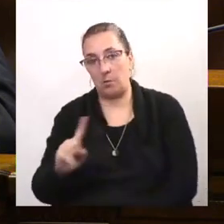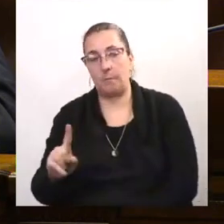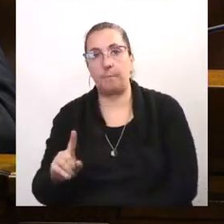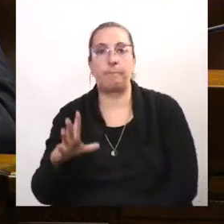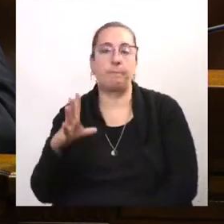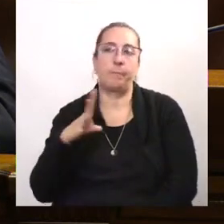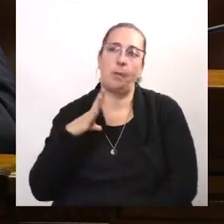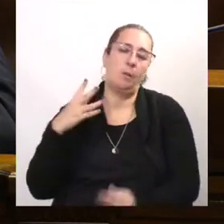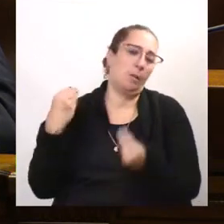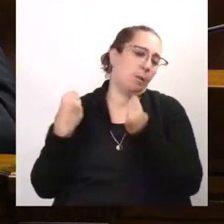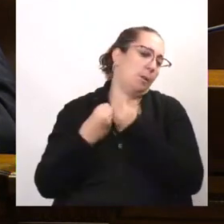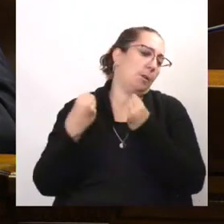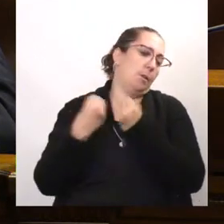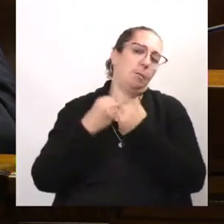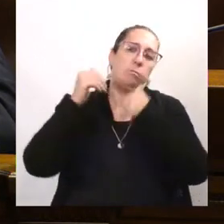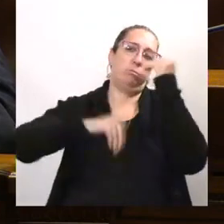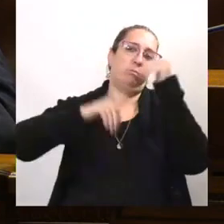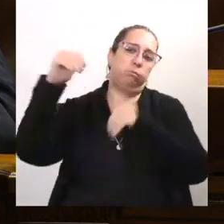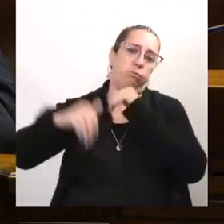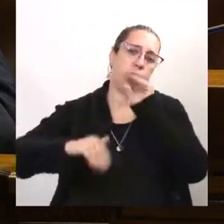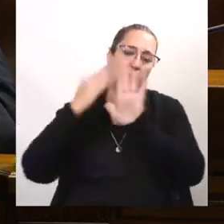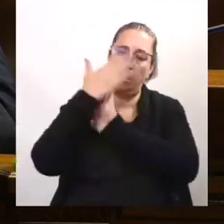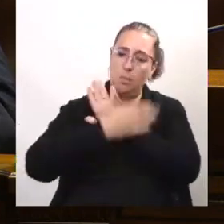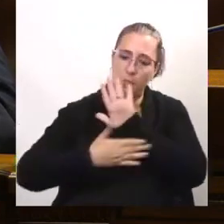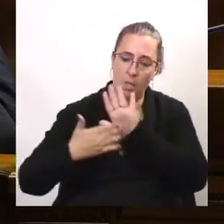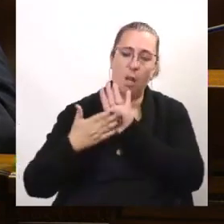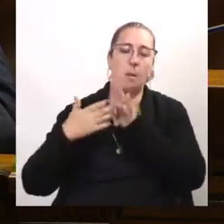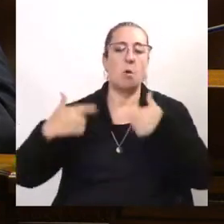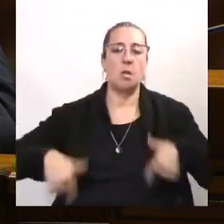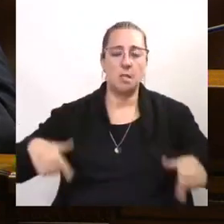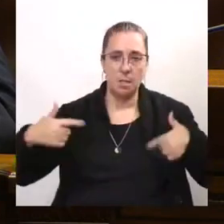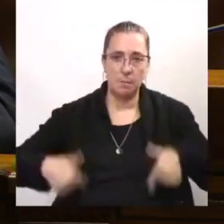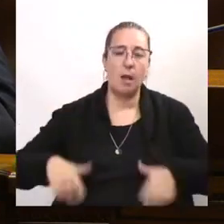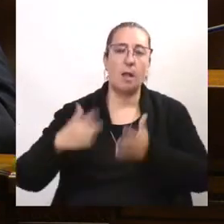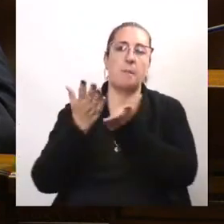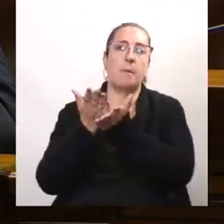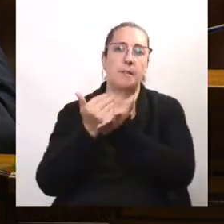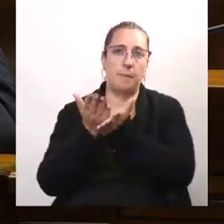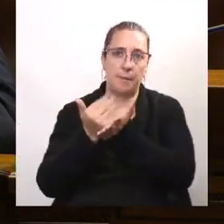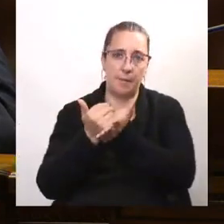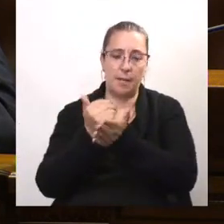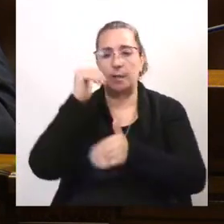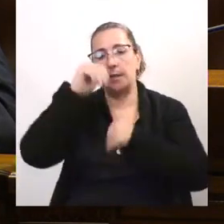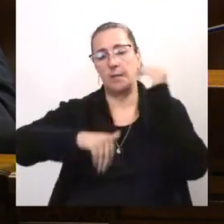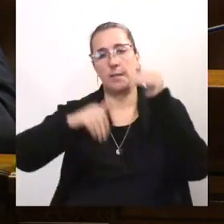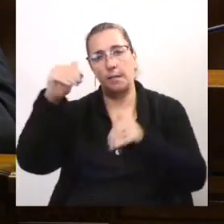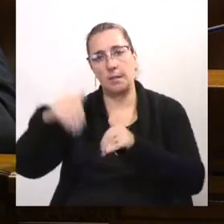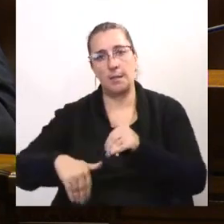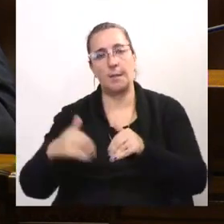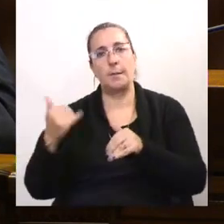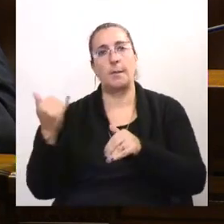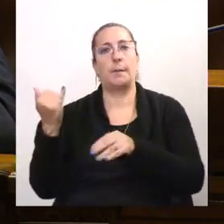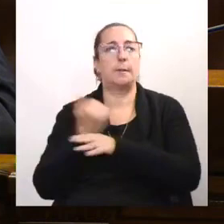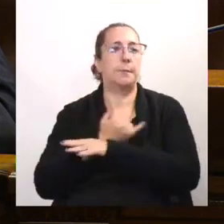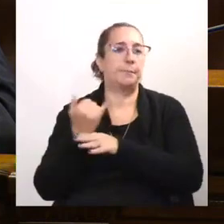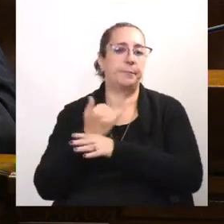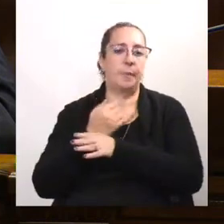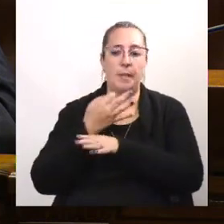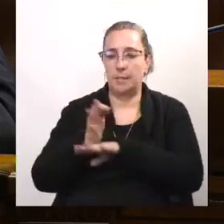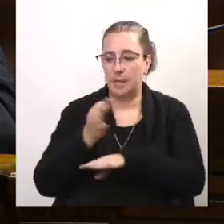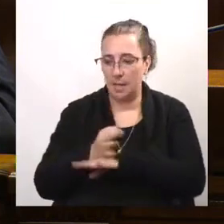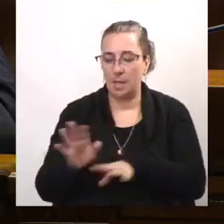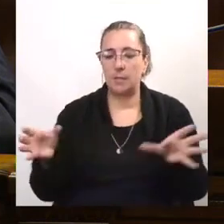cantidad de elecciones nacionales, departamentales, municipales, en elecciones de instituciones de enseñanza, de